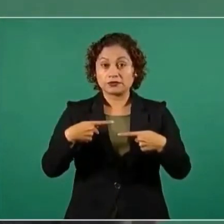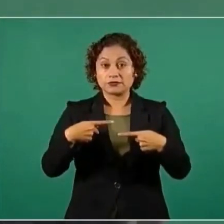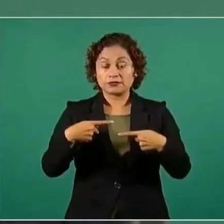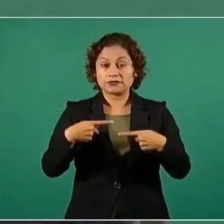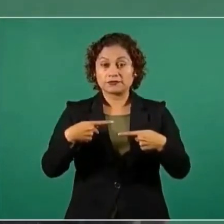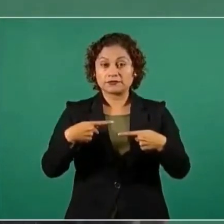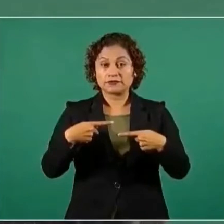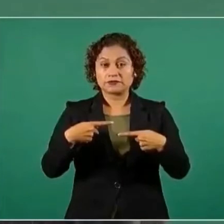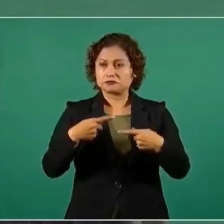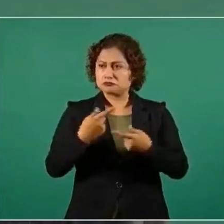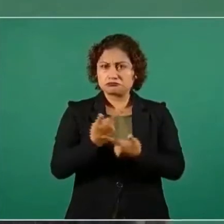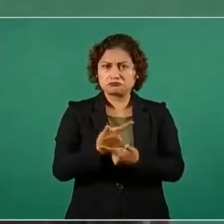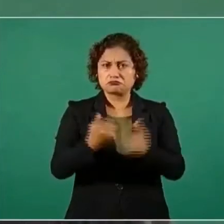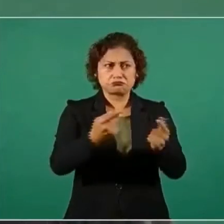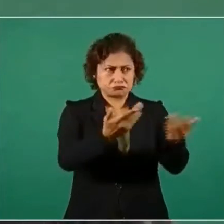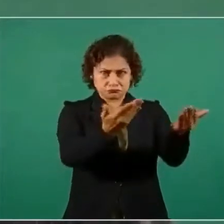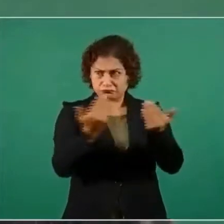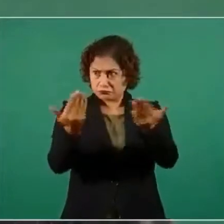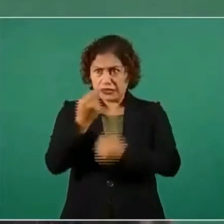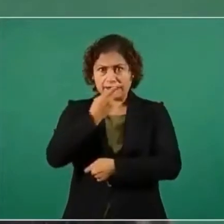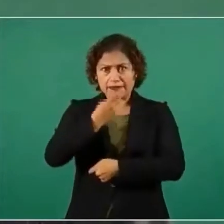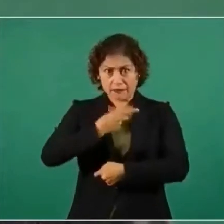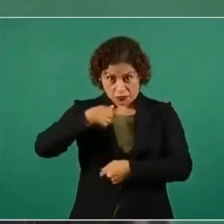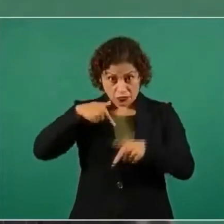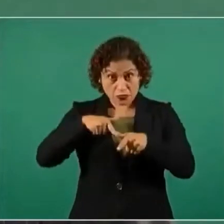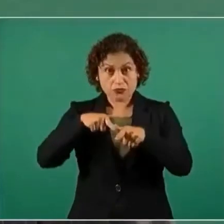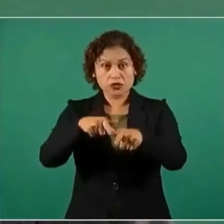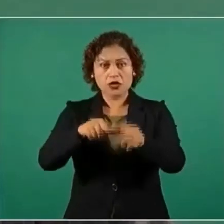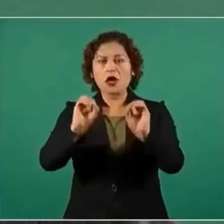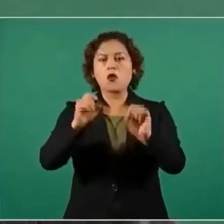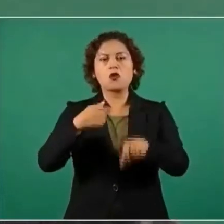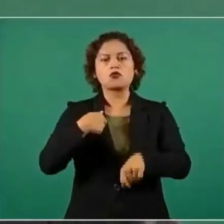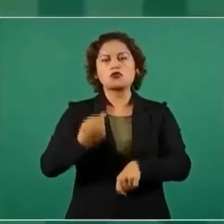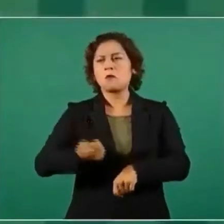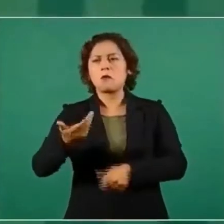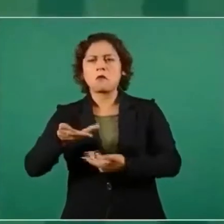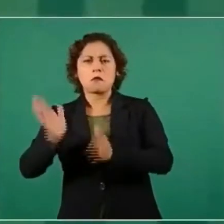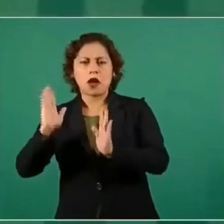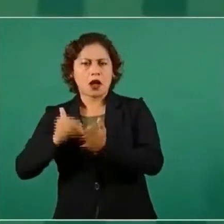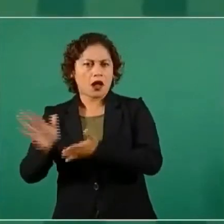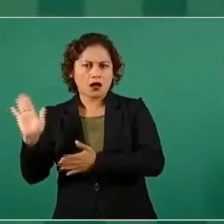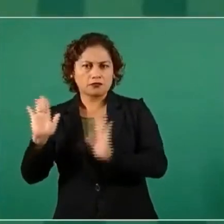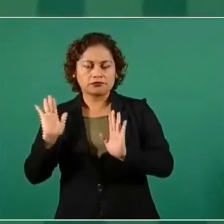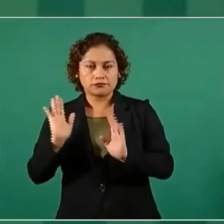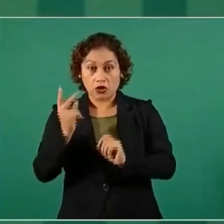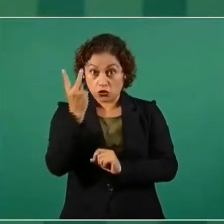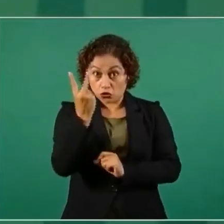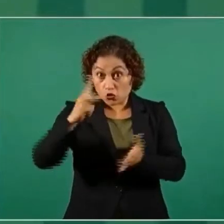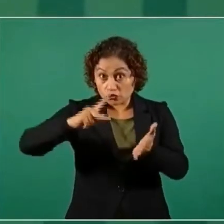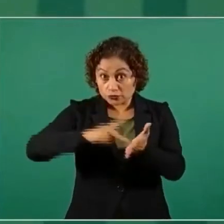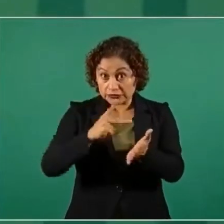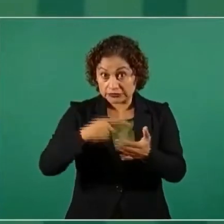se expresara si quería que yo siguiera o que me fuera. 2 consultas.